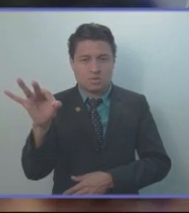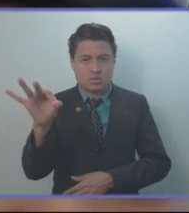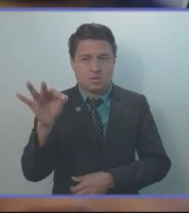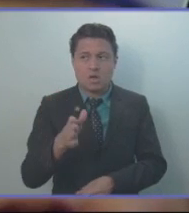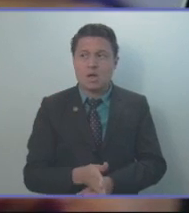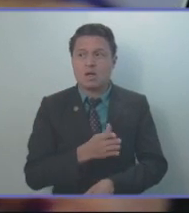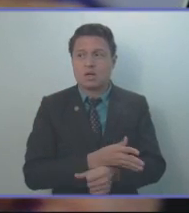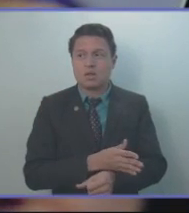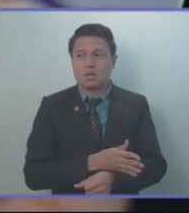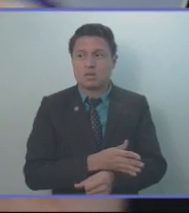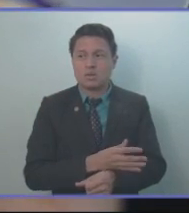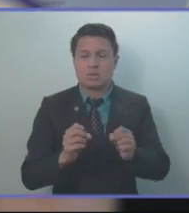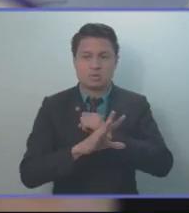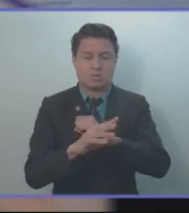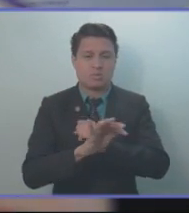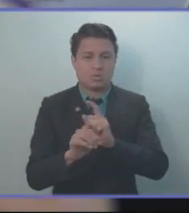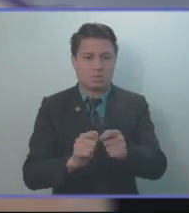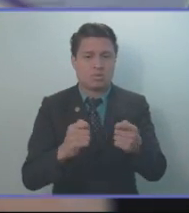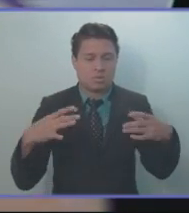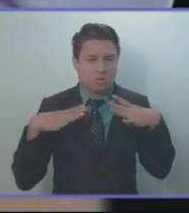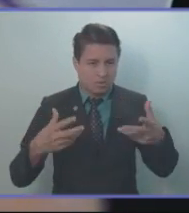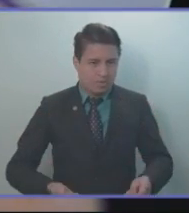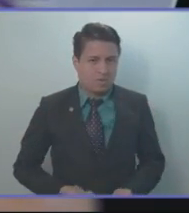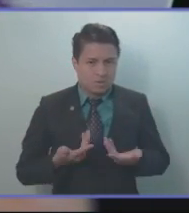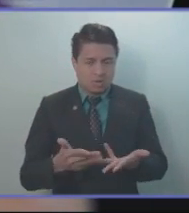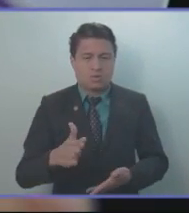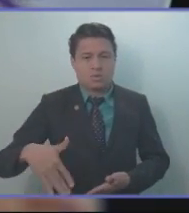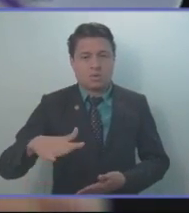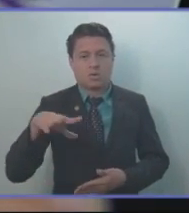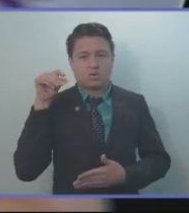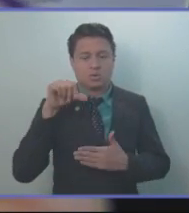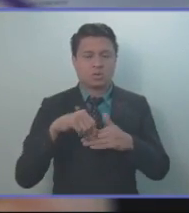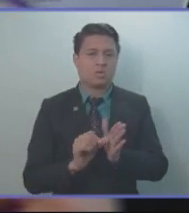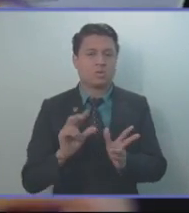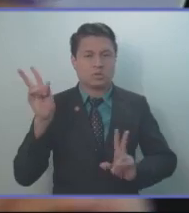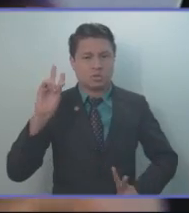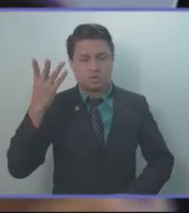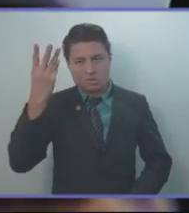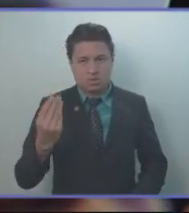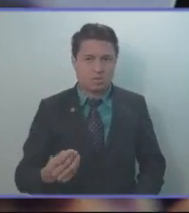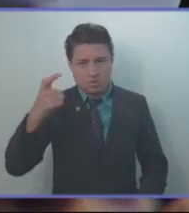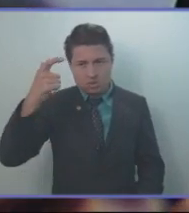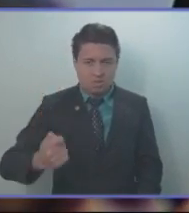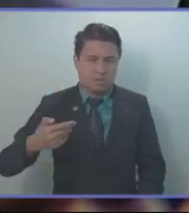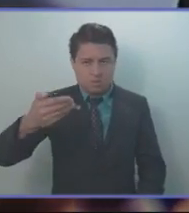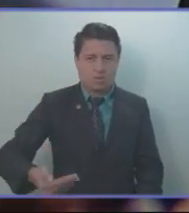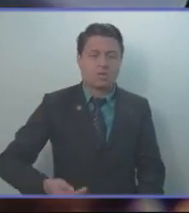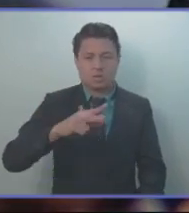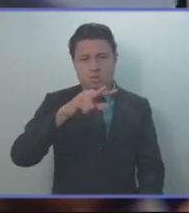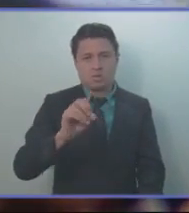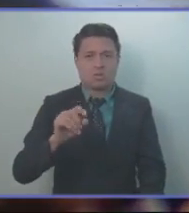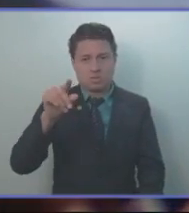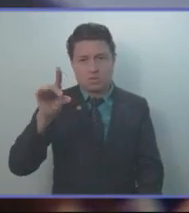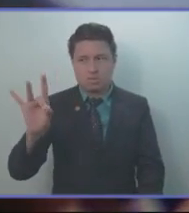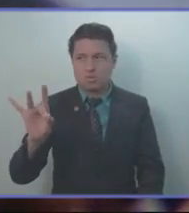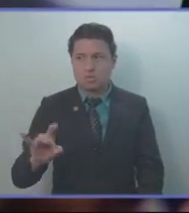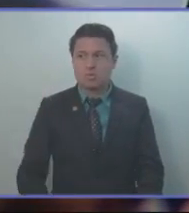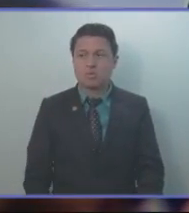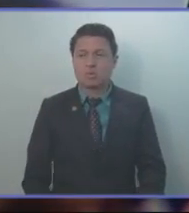previa su publicación en el Diario Oficial, dado en el Salón Azul del Palacio Legislativo San Salvador a los